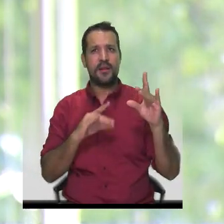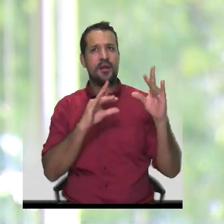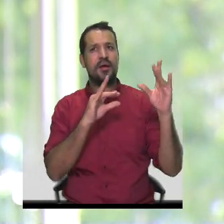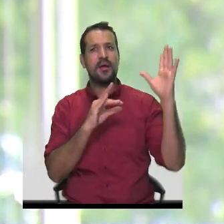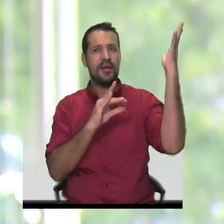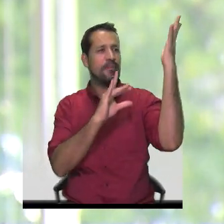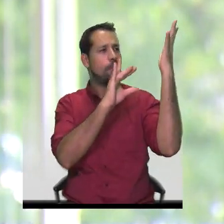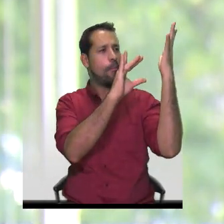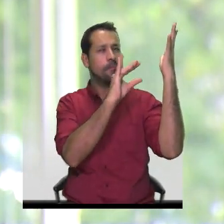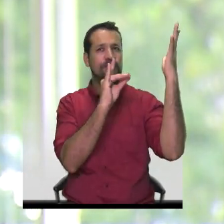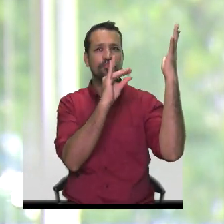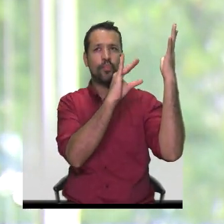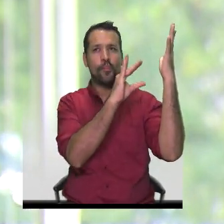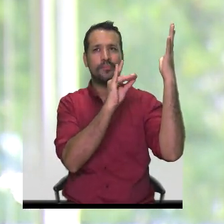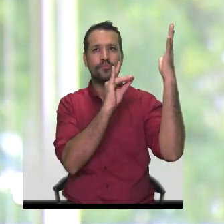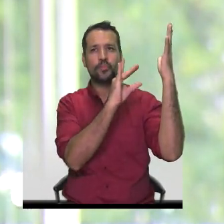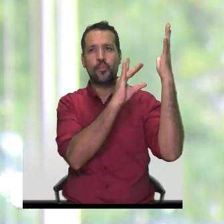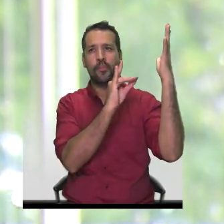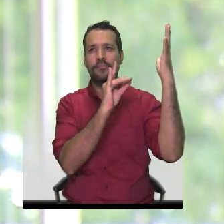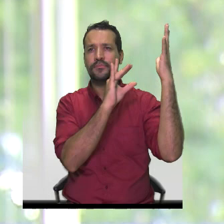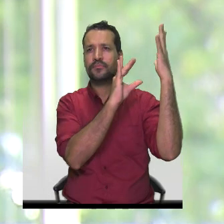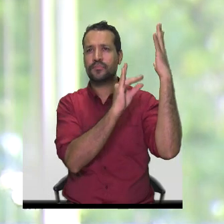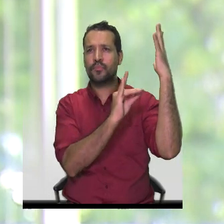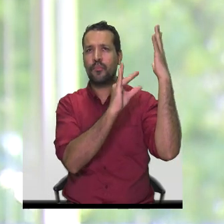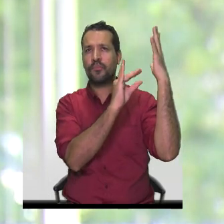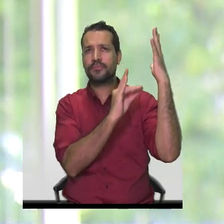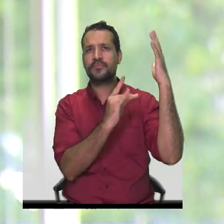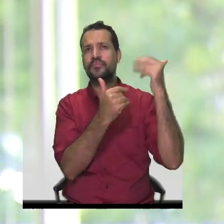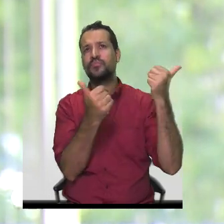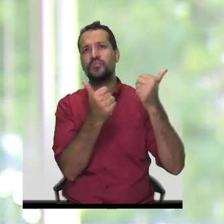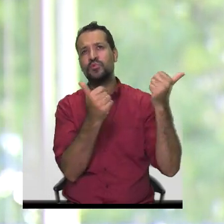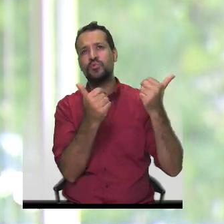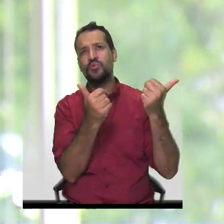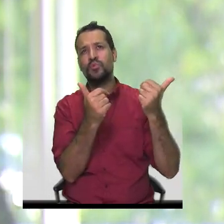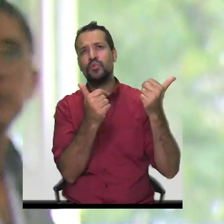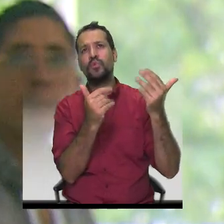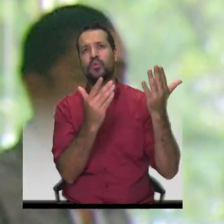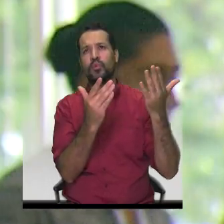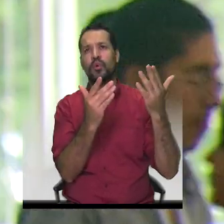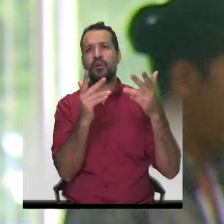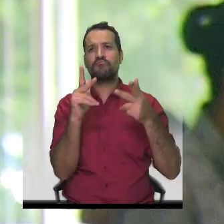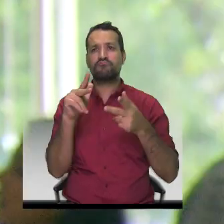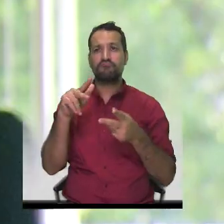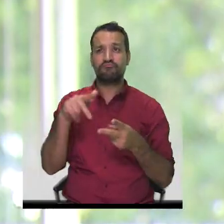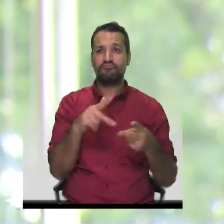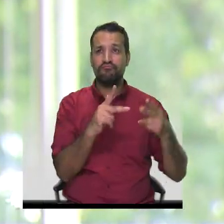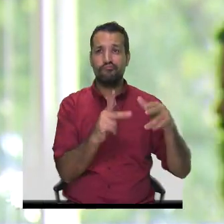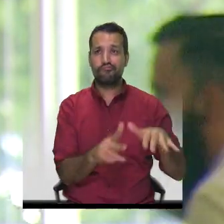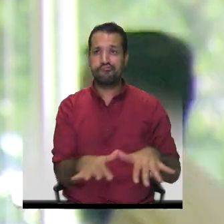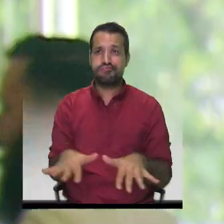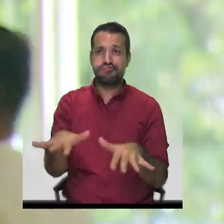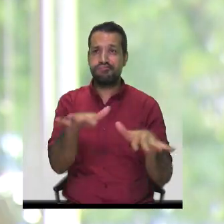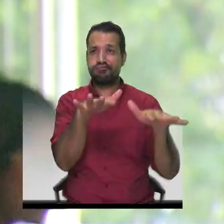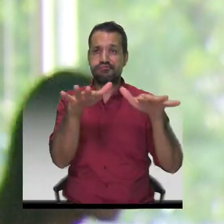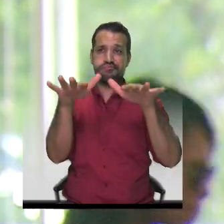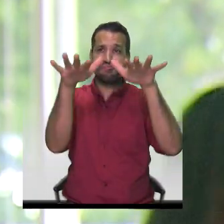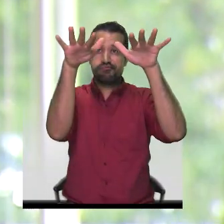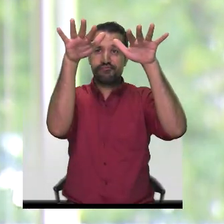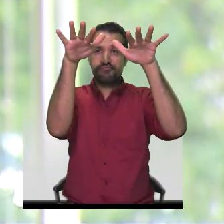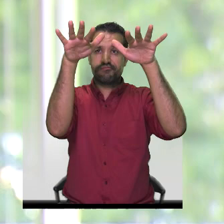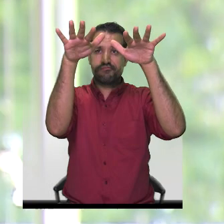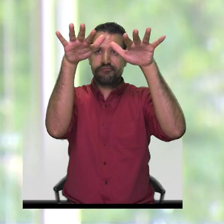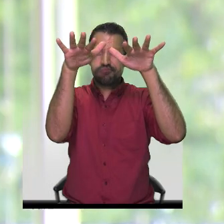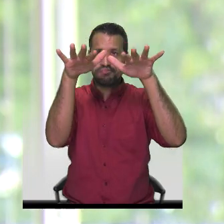desde los ciclos de la subienda o el tiempo debajo de los ríos. Entonces, son lenguajes que